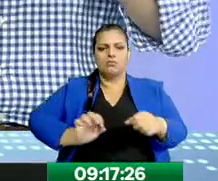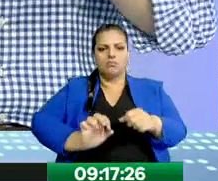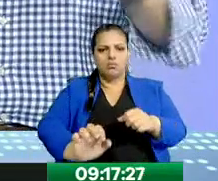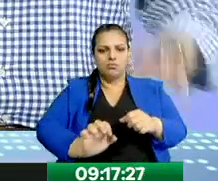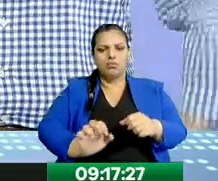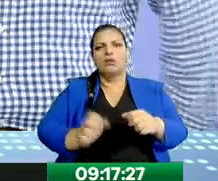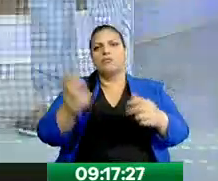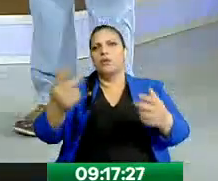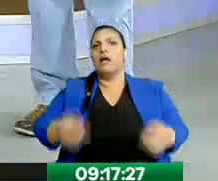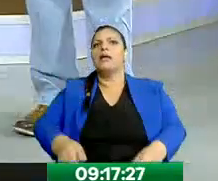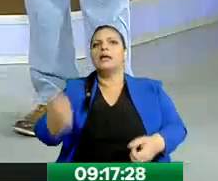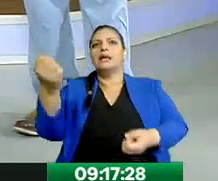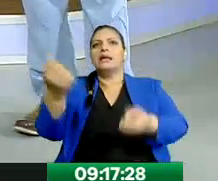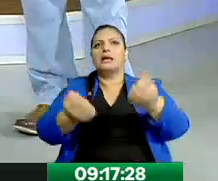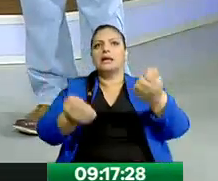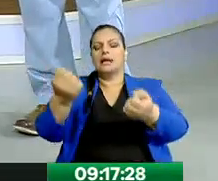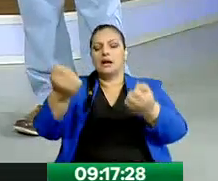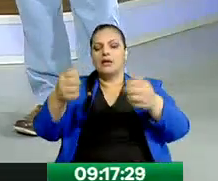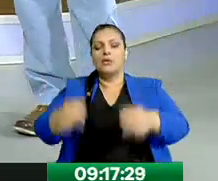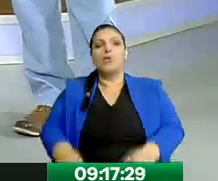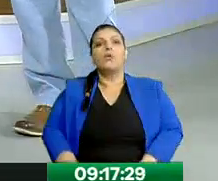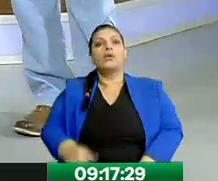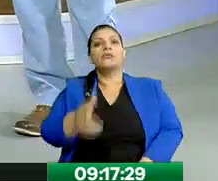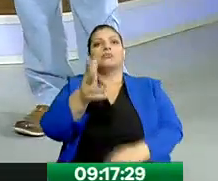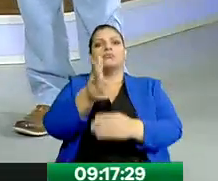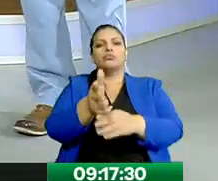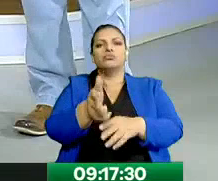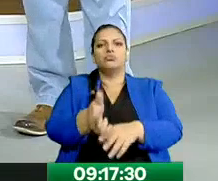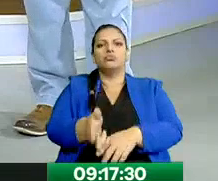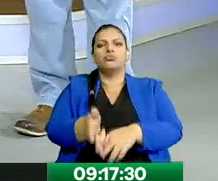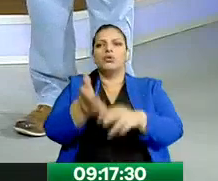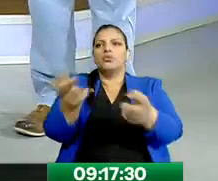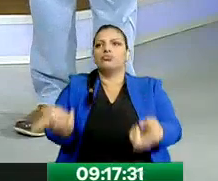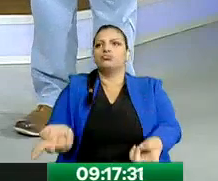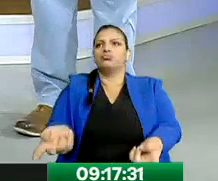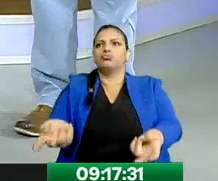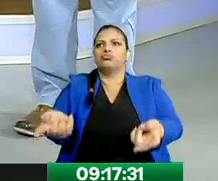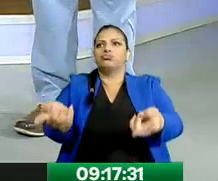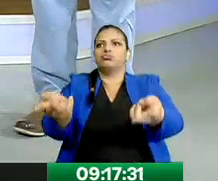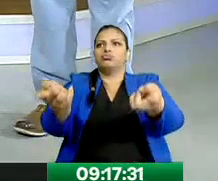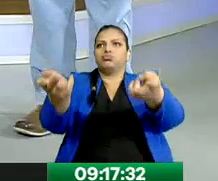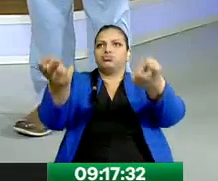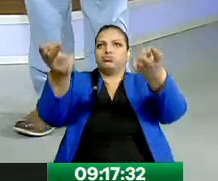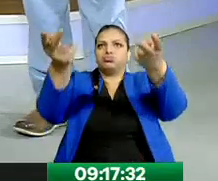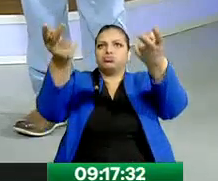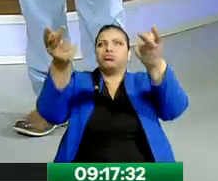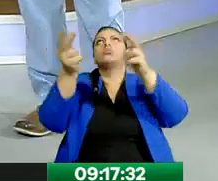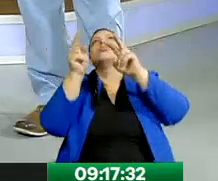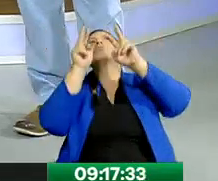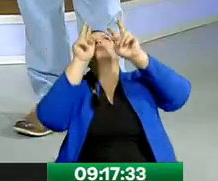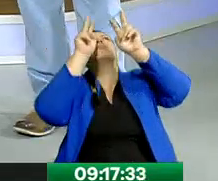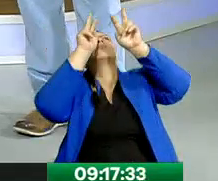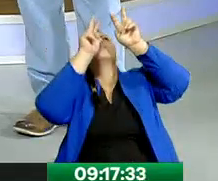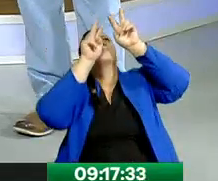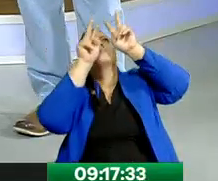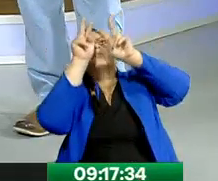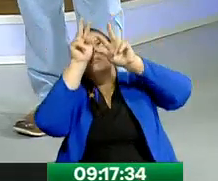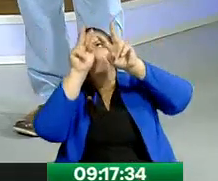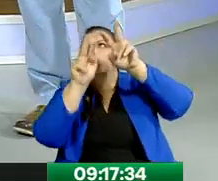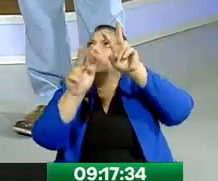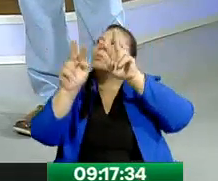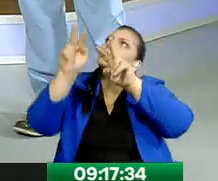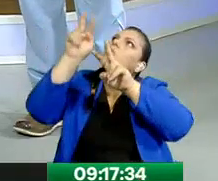solamente es ya. La punta de maquinaria que está. Que es especializada. Y exactamente, así es. ¿Cuán costoso me podría resultar